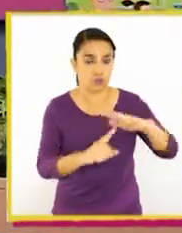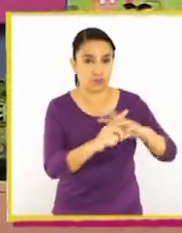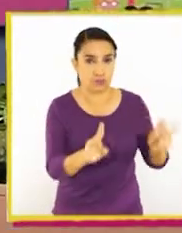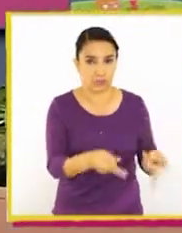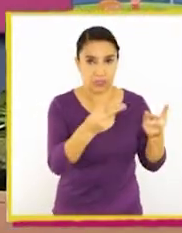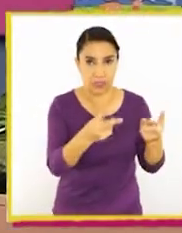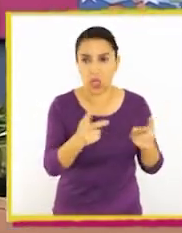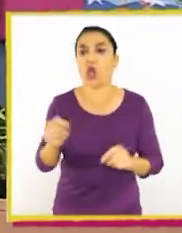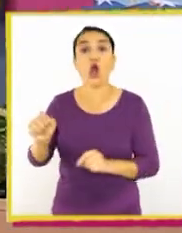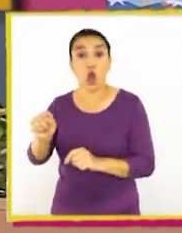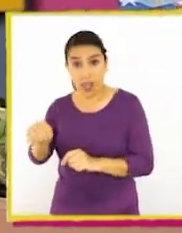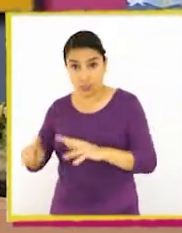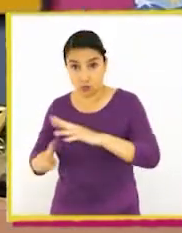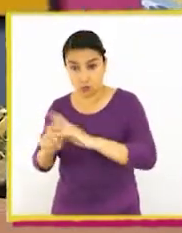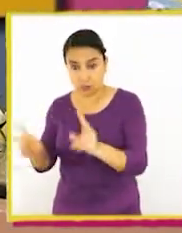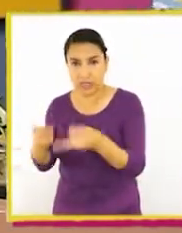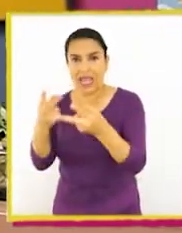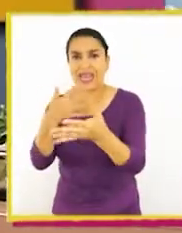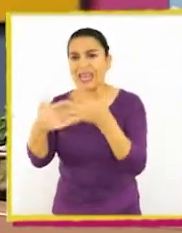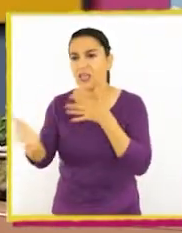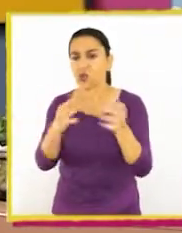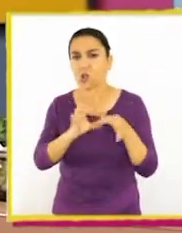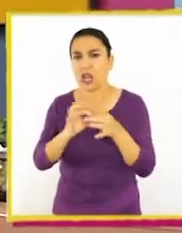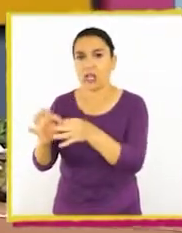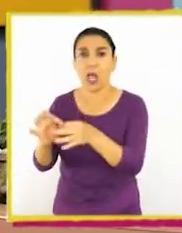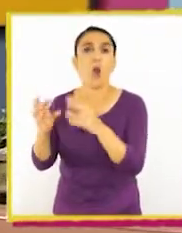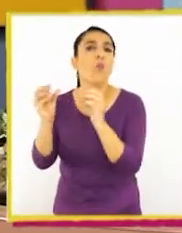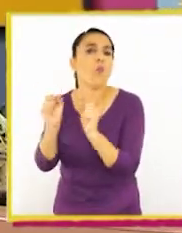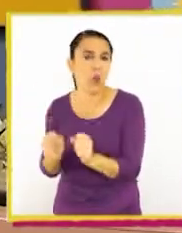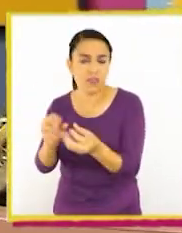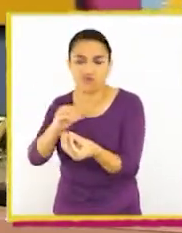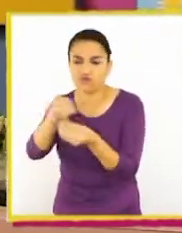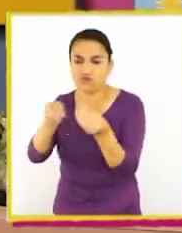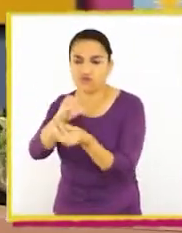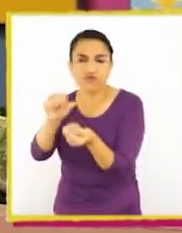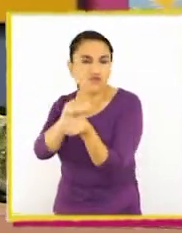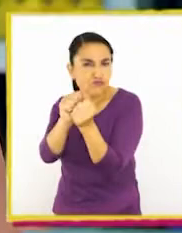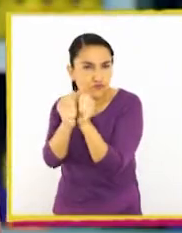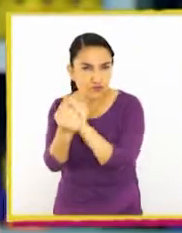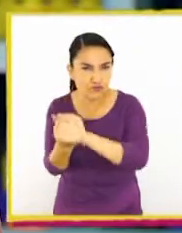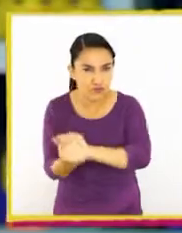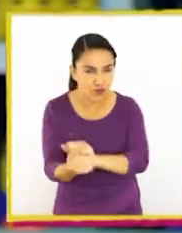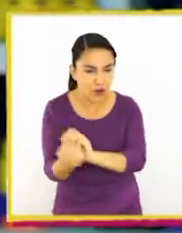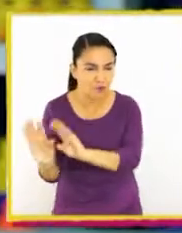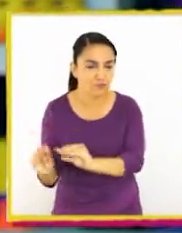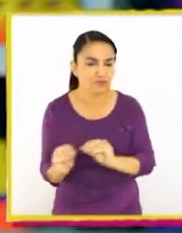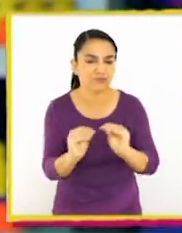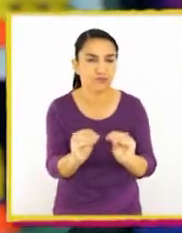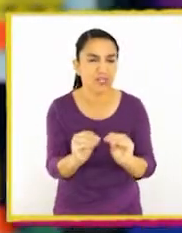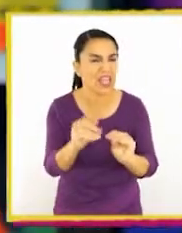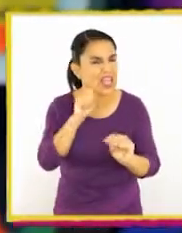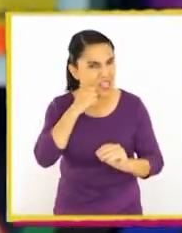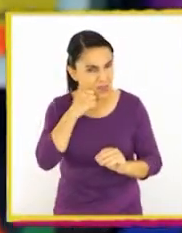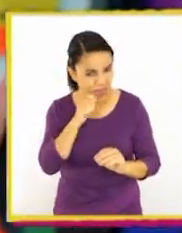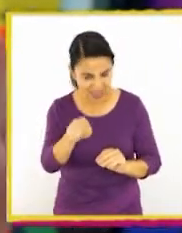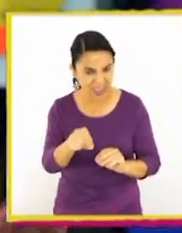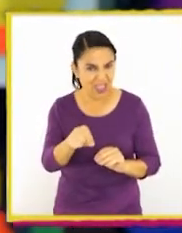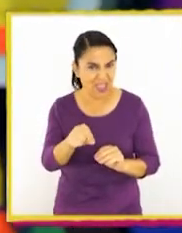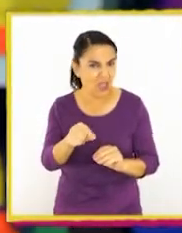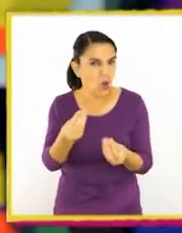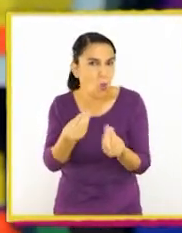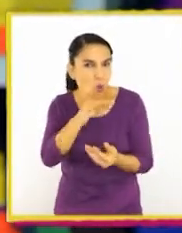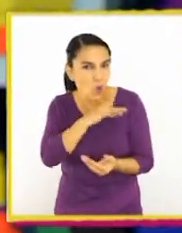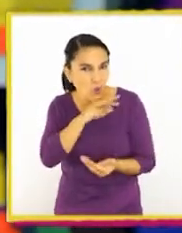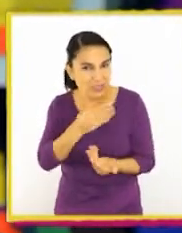que proviene de la naturaleza se puede transformar en compost al descomponerse. ¿Y se imaginan qué es este compost y para qué